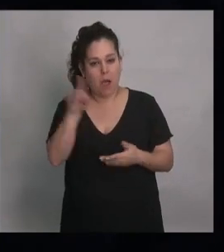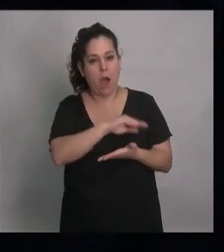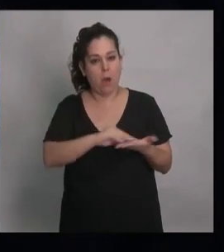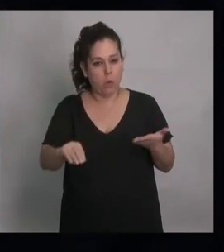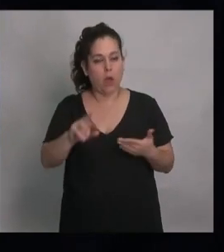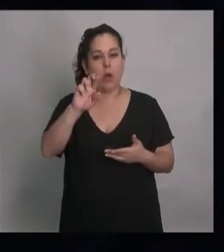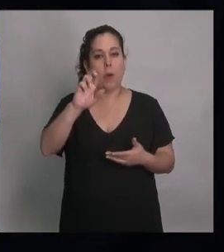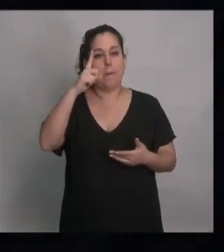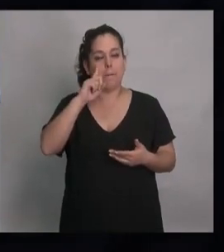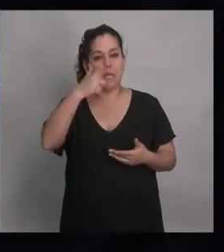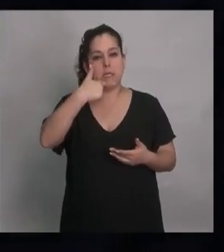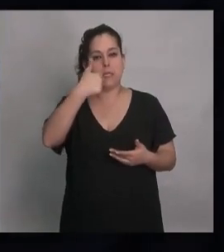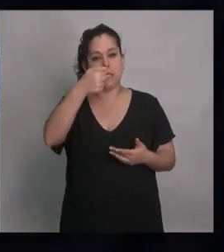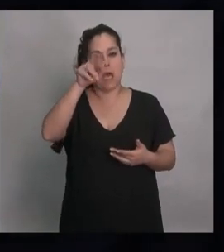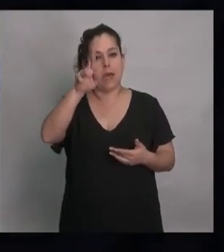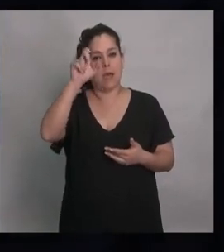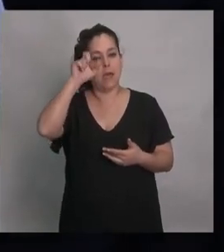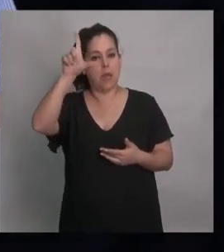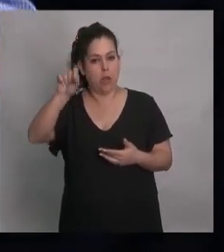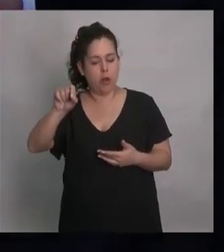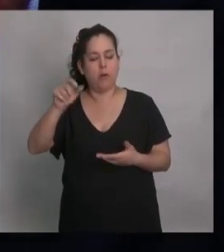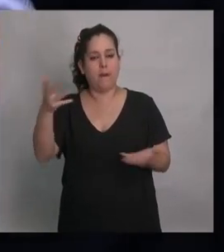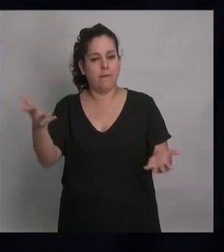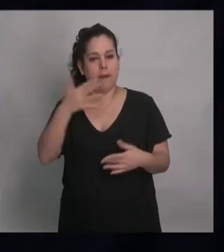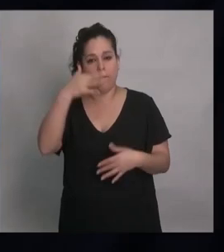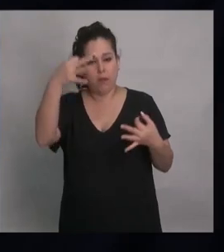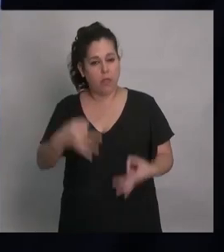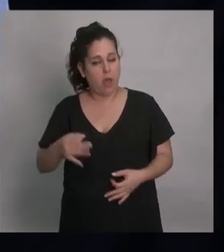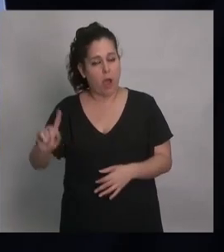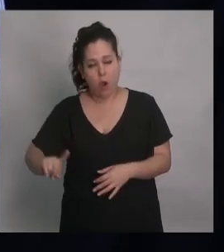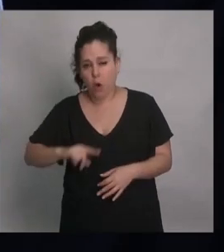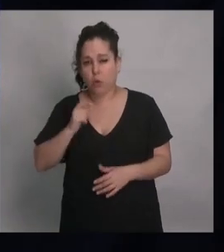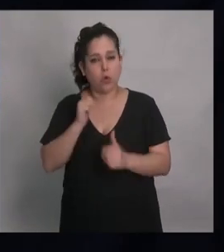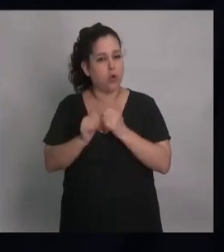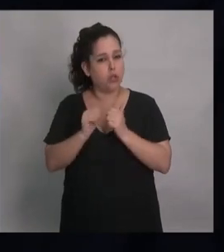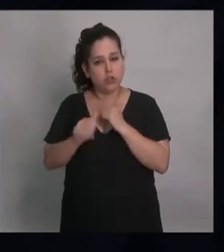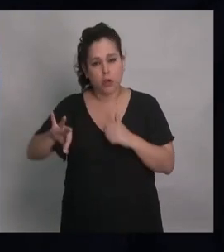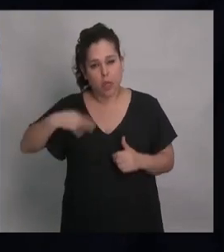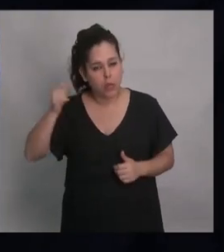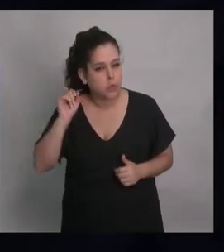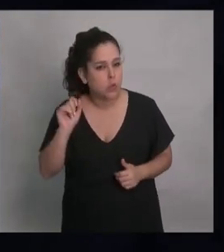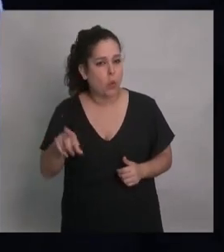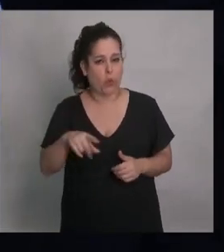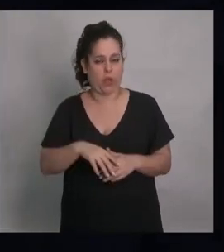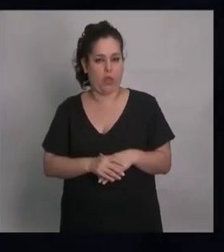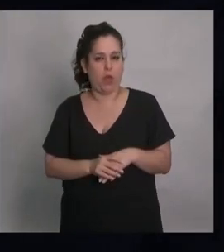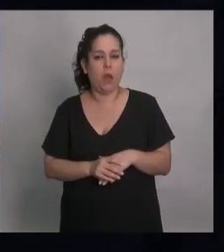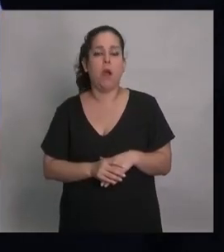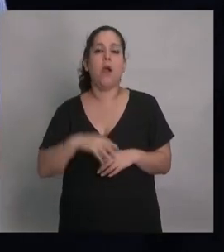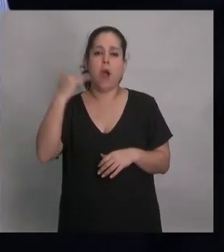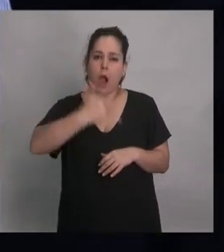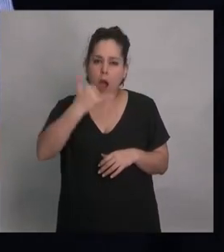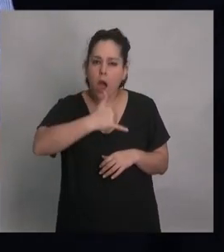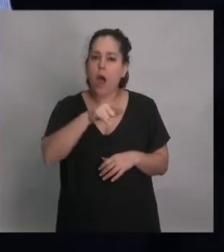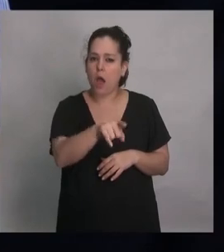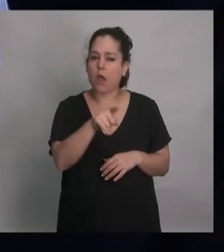Ángel Pizarrello. Así que es un orgullo. Las historias de vida se encuentran en puntos distantes. El